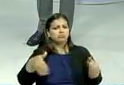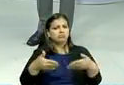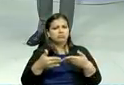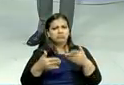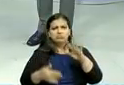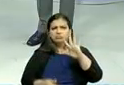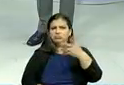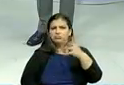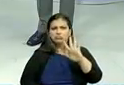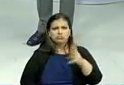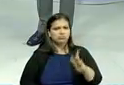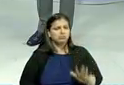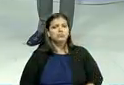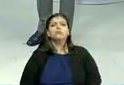jorge gracias por tu reporte